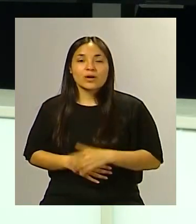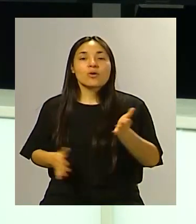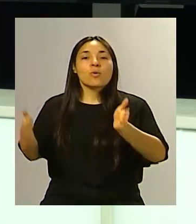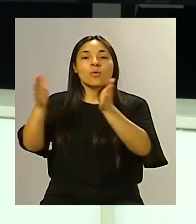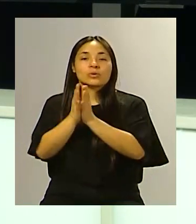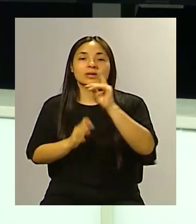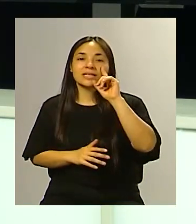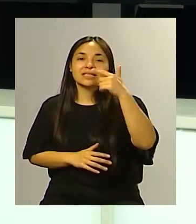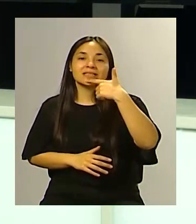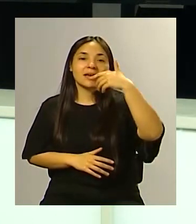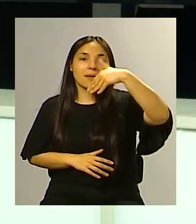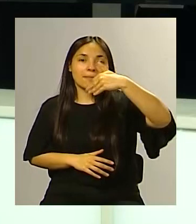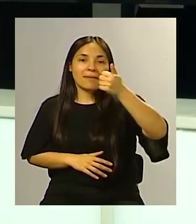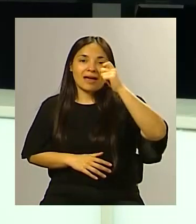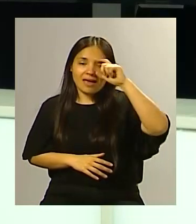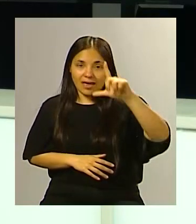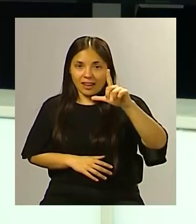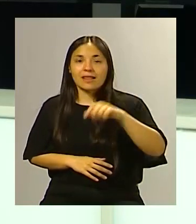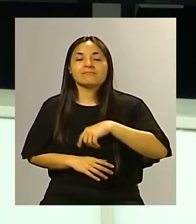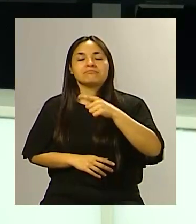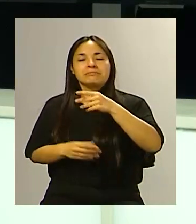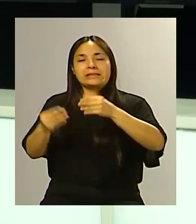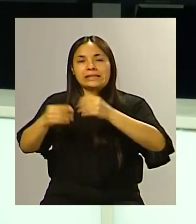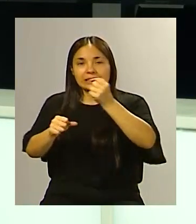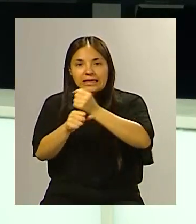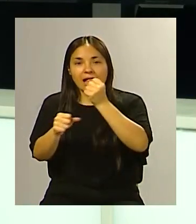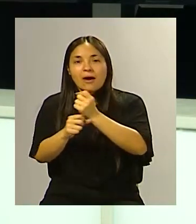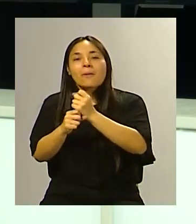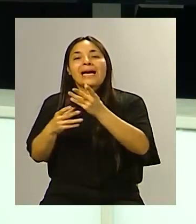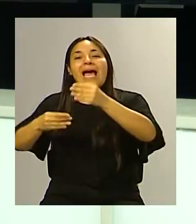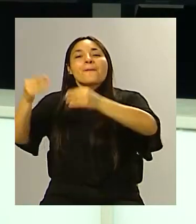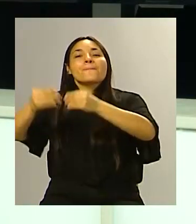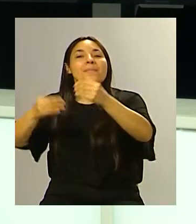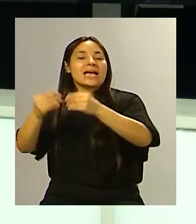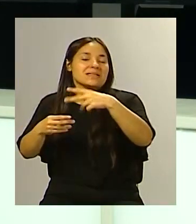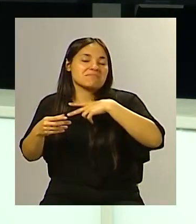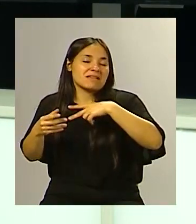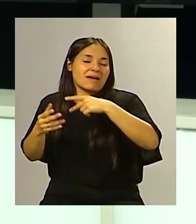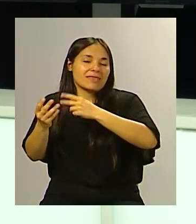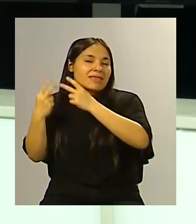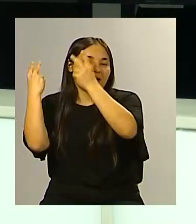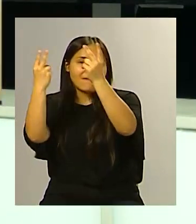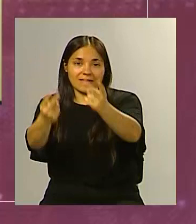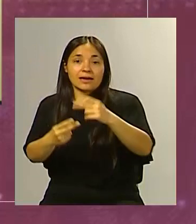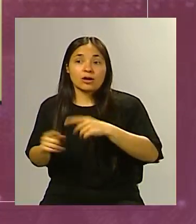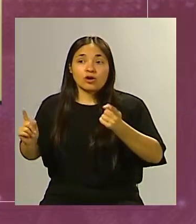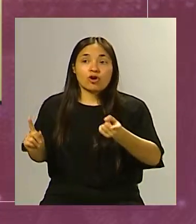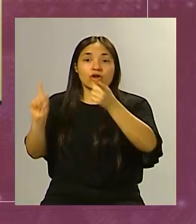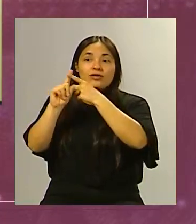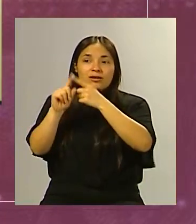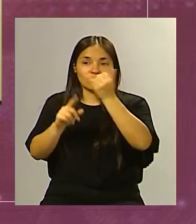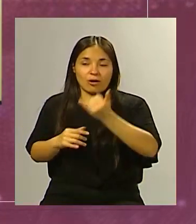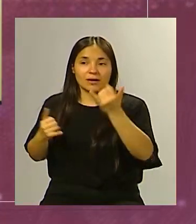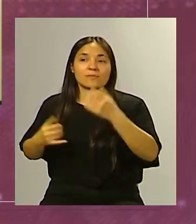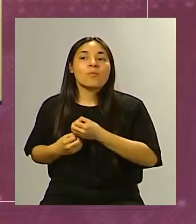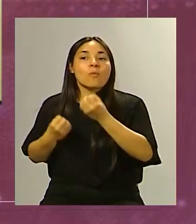Ismael Geredus, gerente de la agencia de viajes Wolf Travel, a quien tenemos ahí en contacto a través de una videollamada. Ismael, ¿qué tal? Buenas